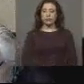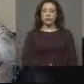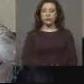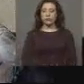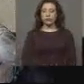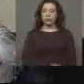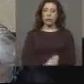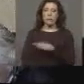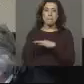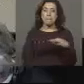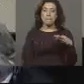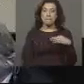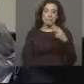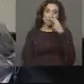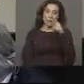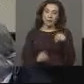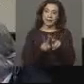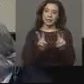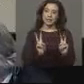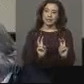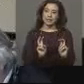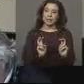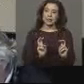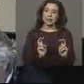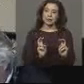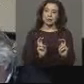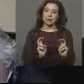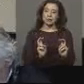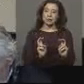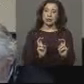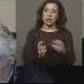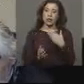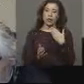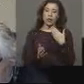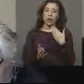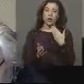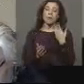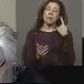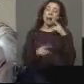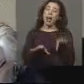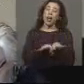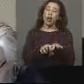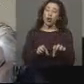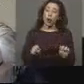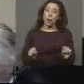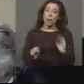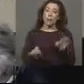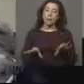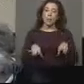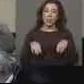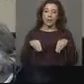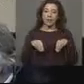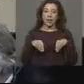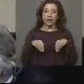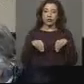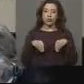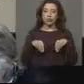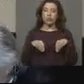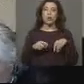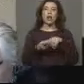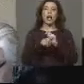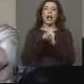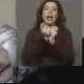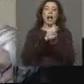que la ministra considere esto hoy día en el término de el compromiso que tiene que asumirse respecto a cambiar